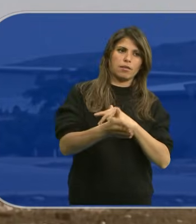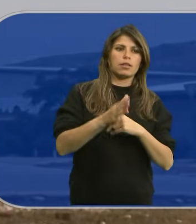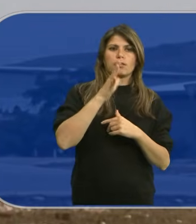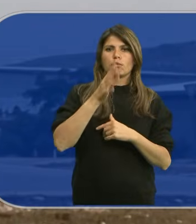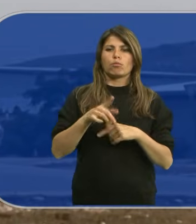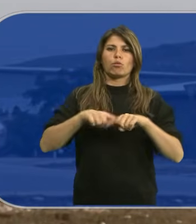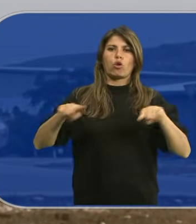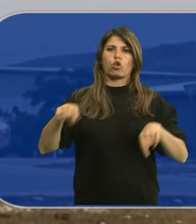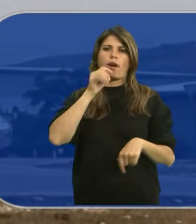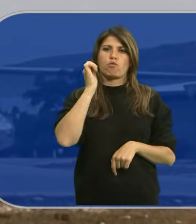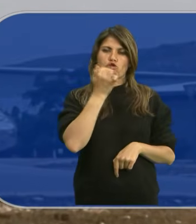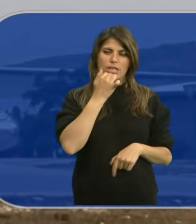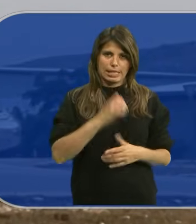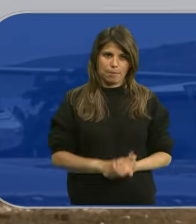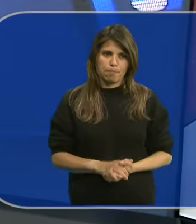de Moncloa.